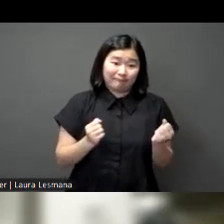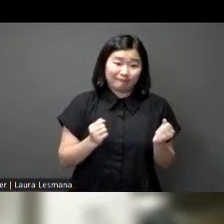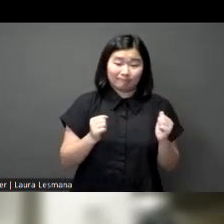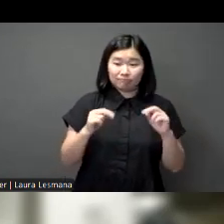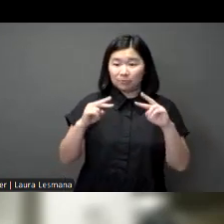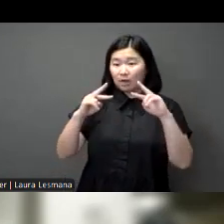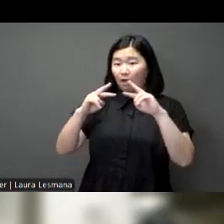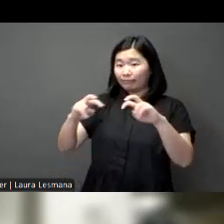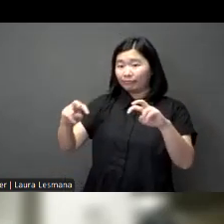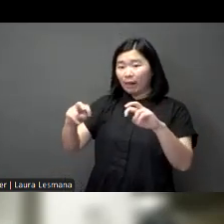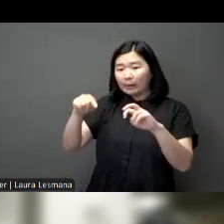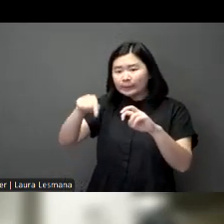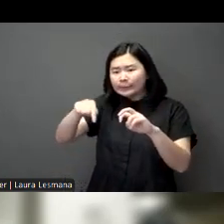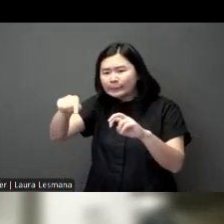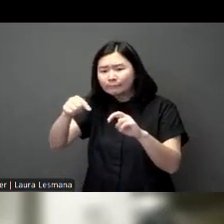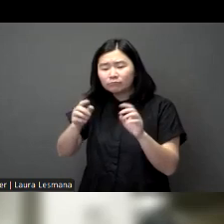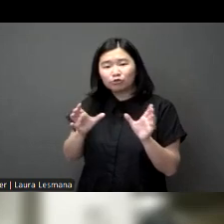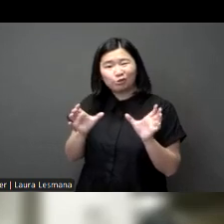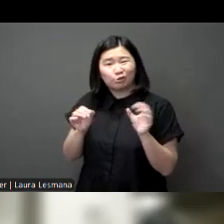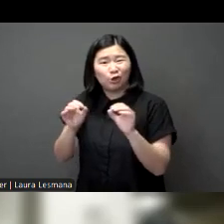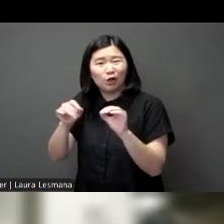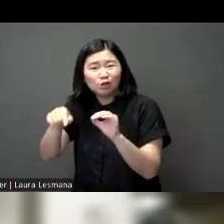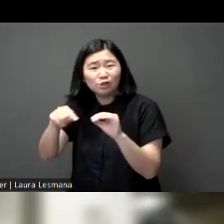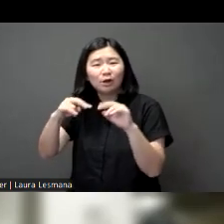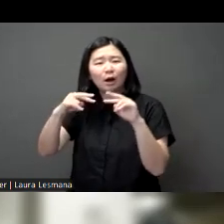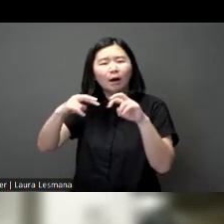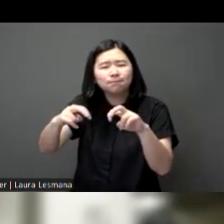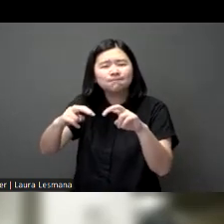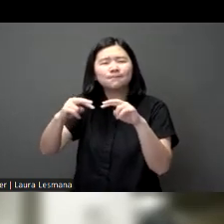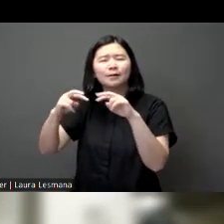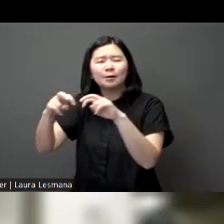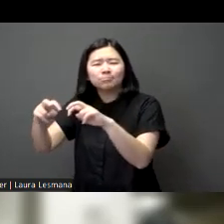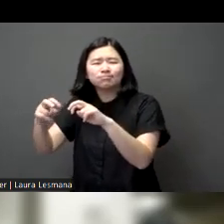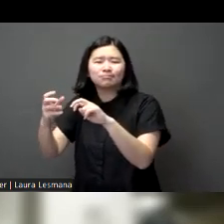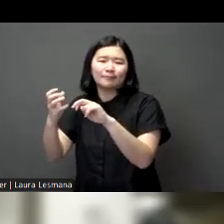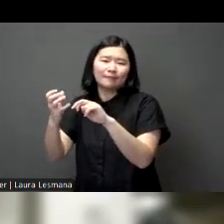Y posteriormente terminó esta primera fase, ¿cierto?, esta primer